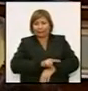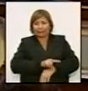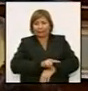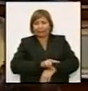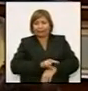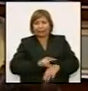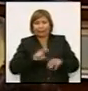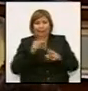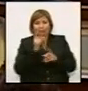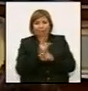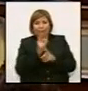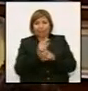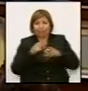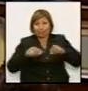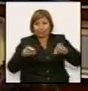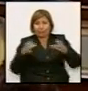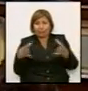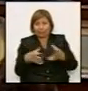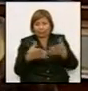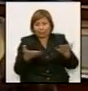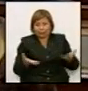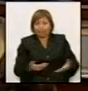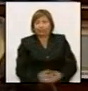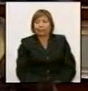una permanencia en esta pieza.